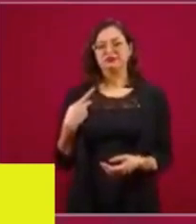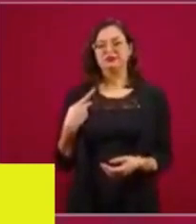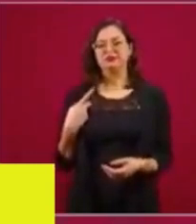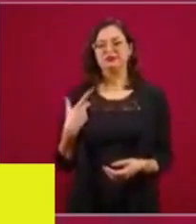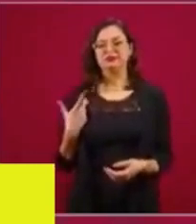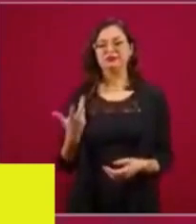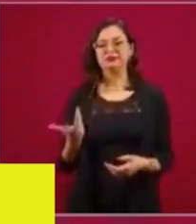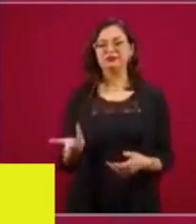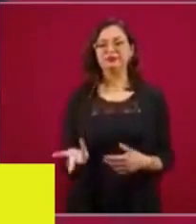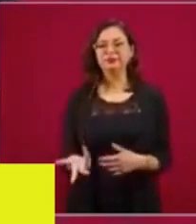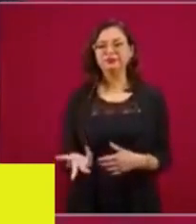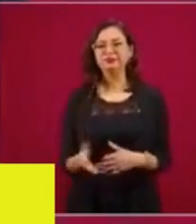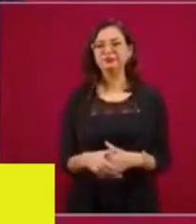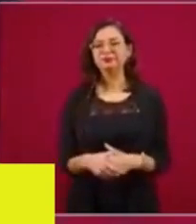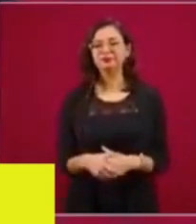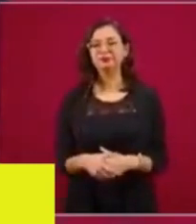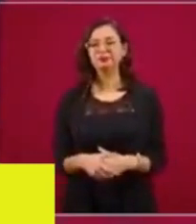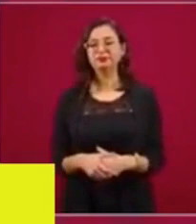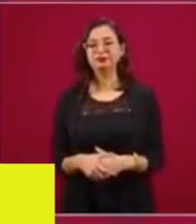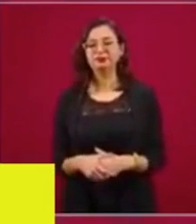pues